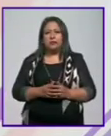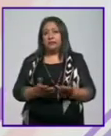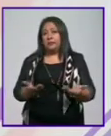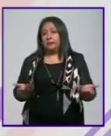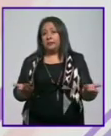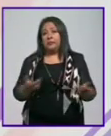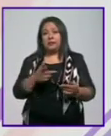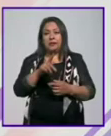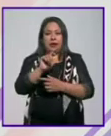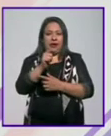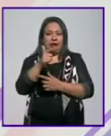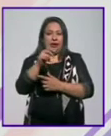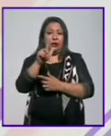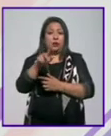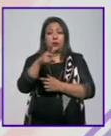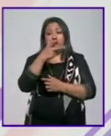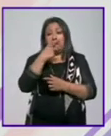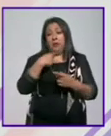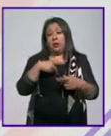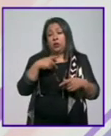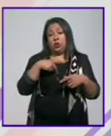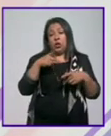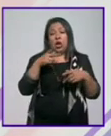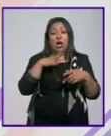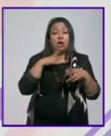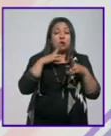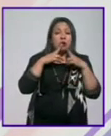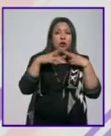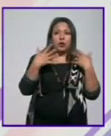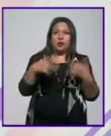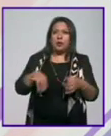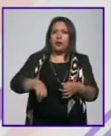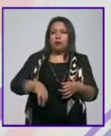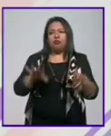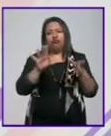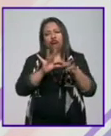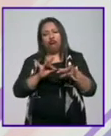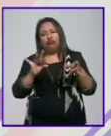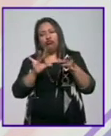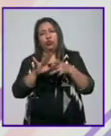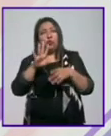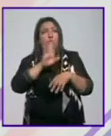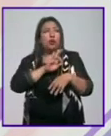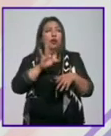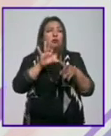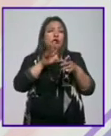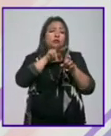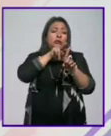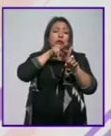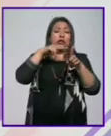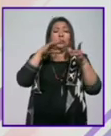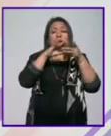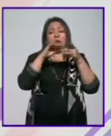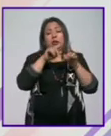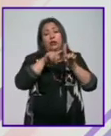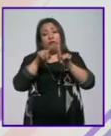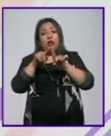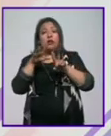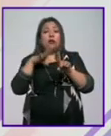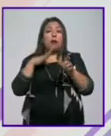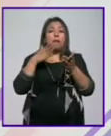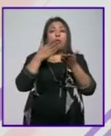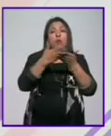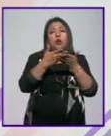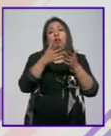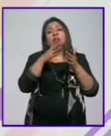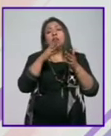Bueno, Angélica, nos traes un artista que tiene una narrativa muy interesante. Podríamos platicar de tantas aristas. Él se plantea asuntos que tienen